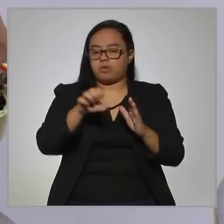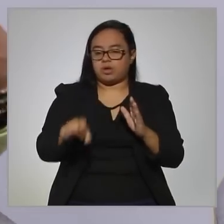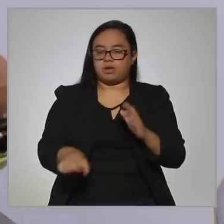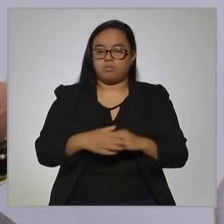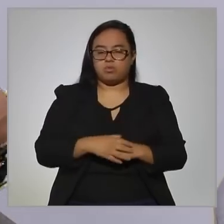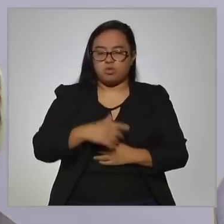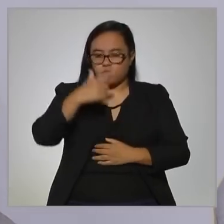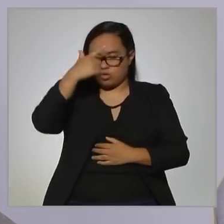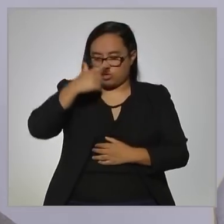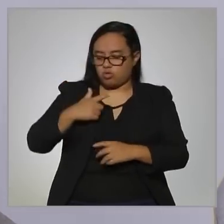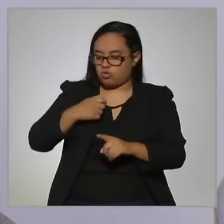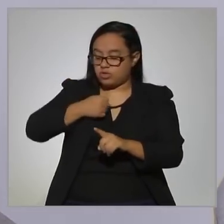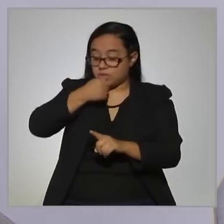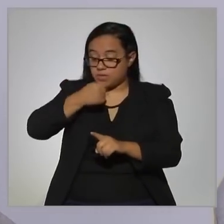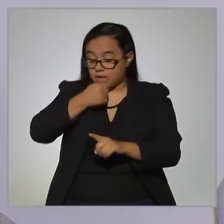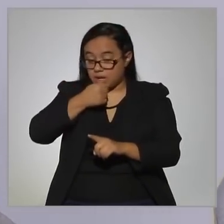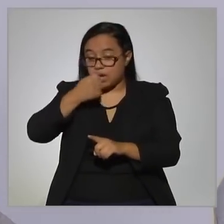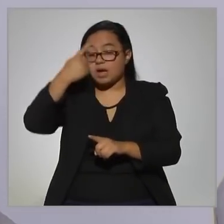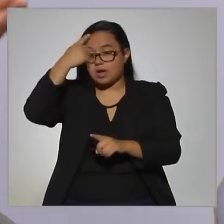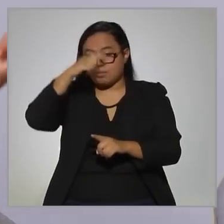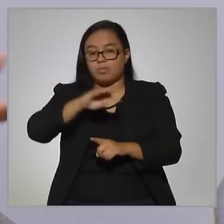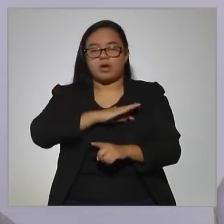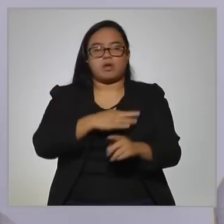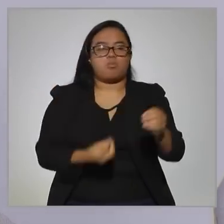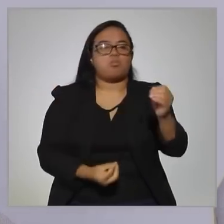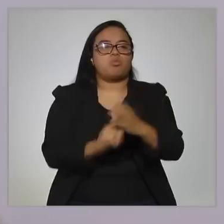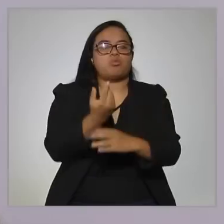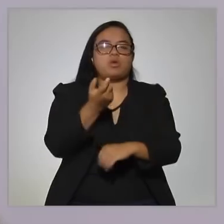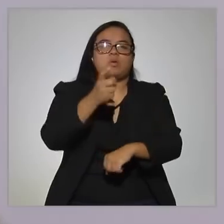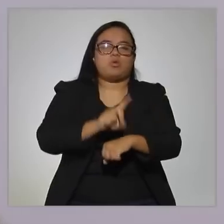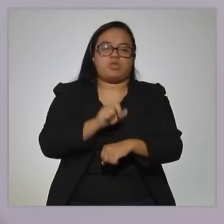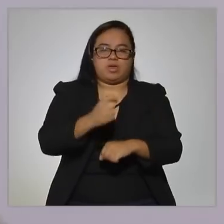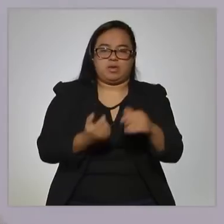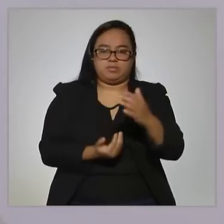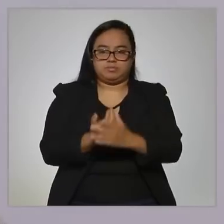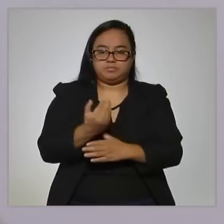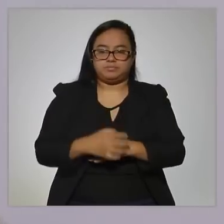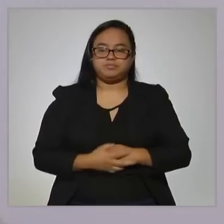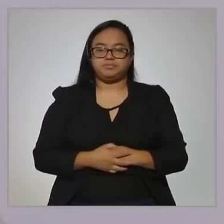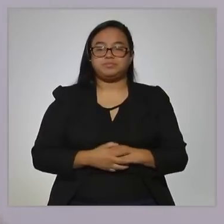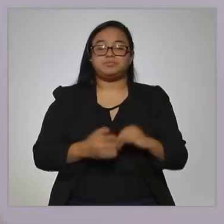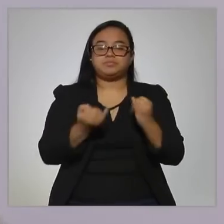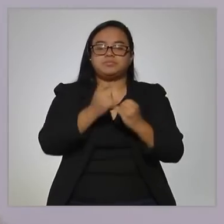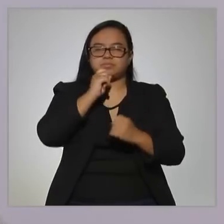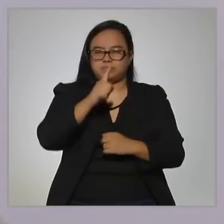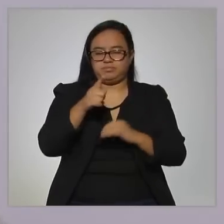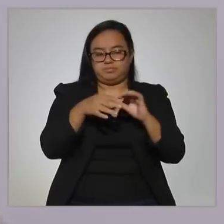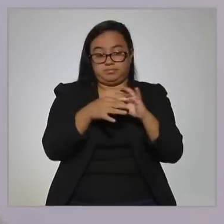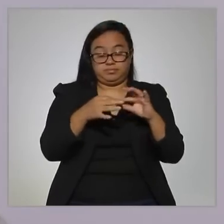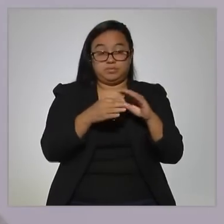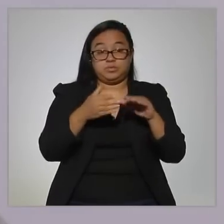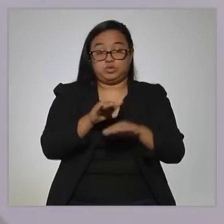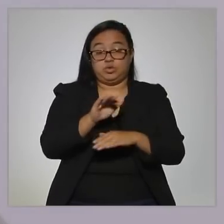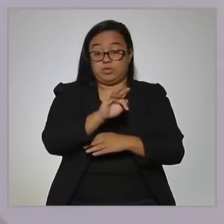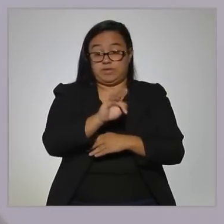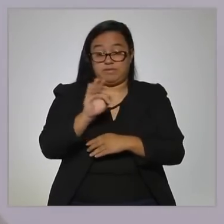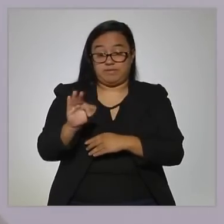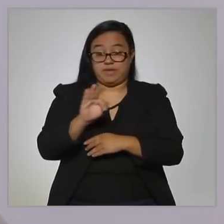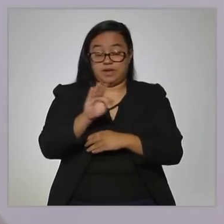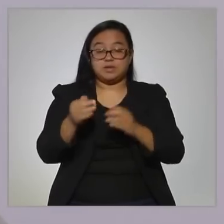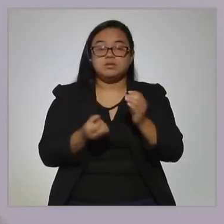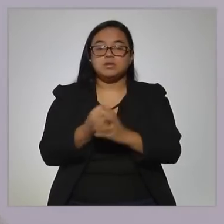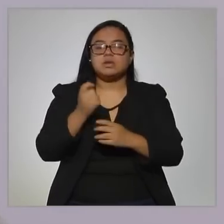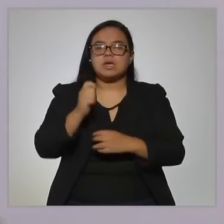la noche vieja para acceder a un nuevo día. Así es, y cuando se habla de muchas fechas es porque se ha ido adaptando